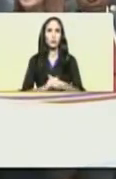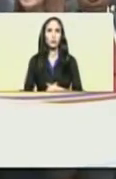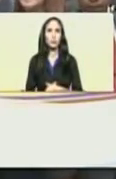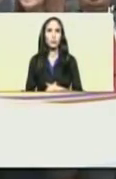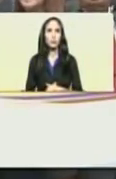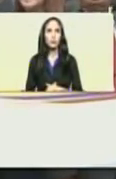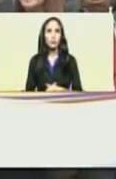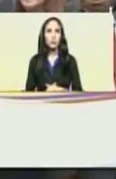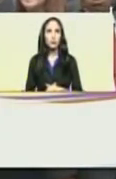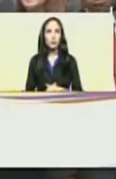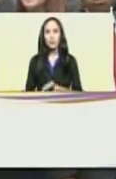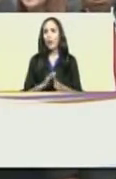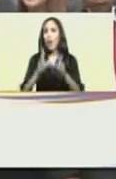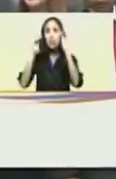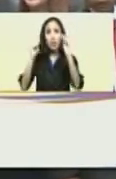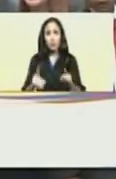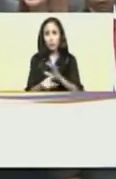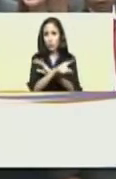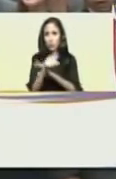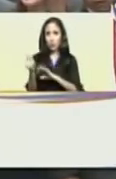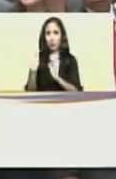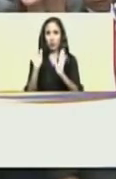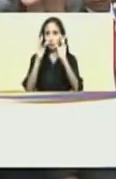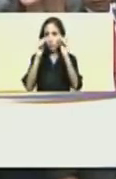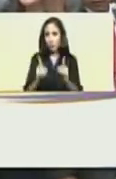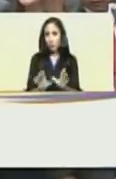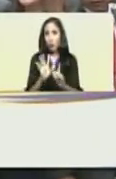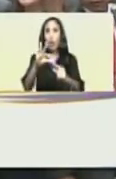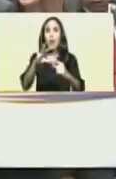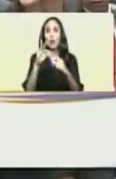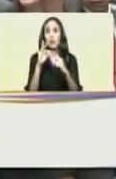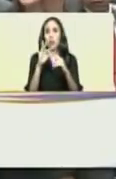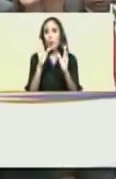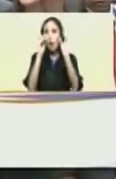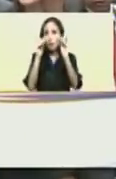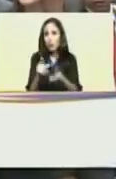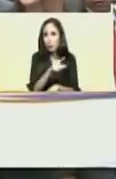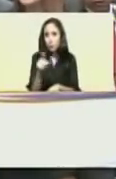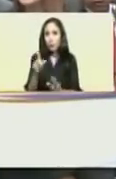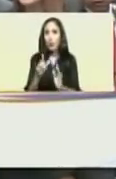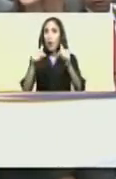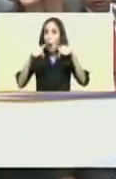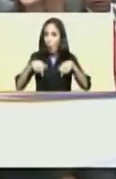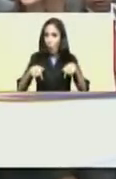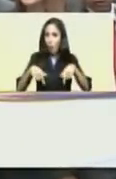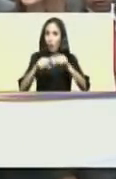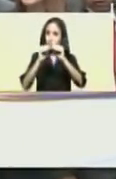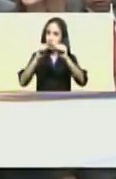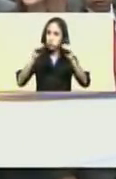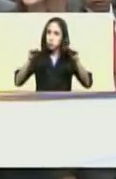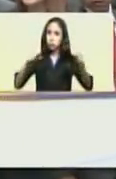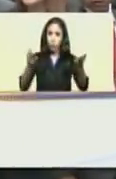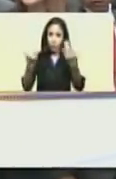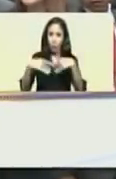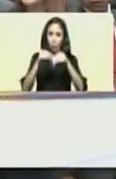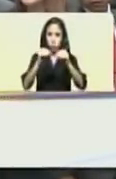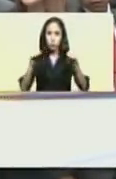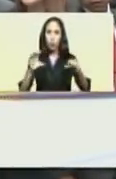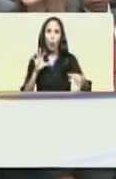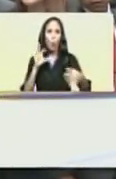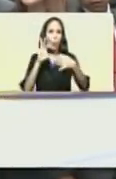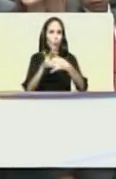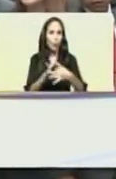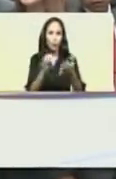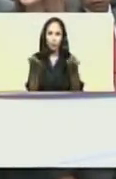porque quieren votar hoy es un llamado que hago a todo el país a la unión nacional